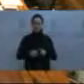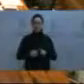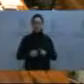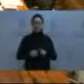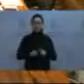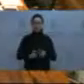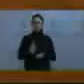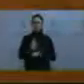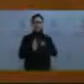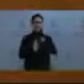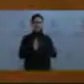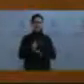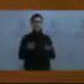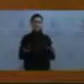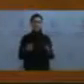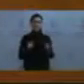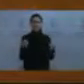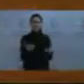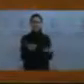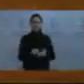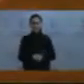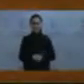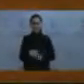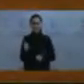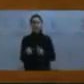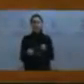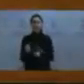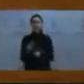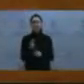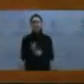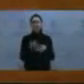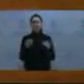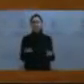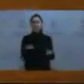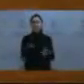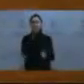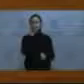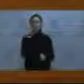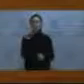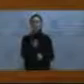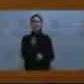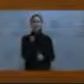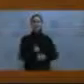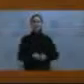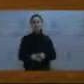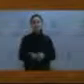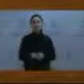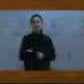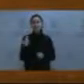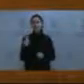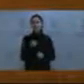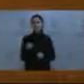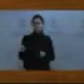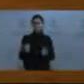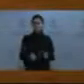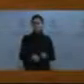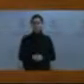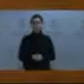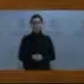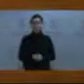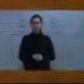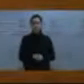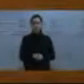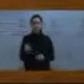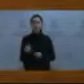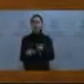proponente, esta es la consecuencia parlamentaria de la interpelación de la semana pasada. La